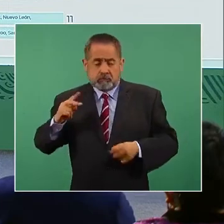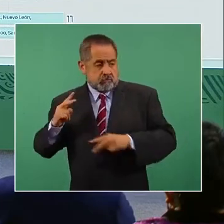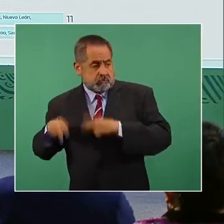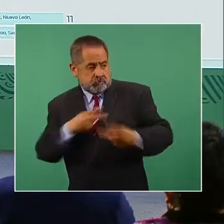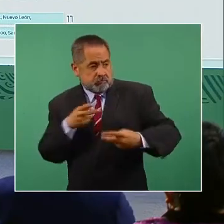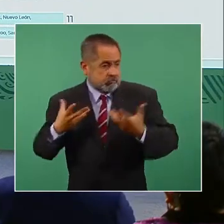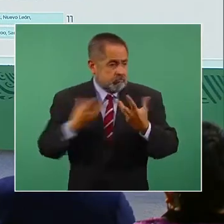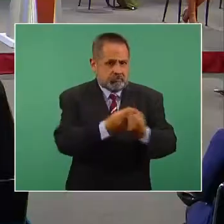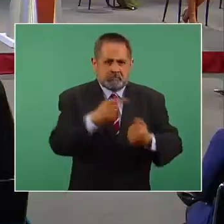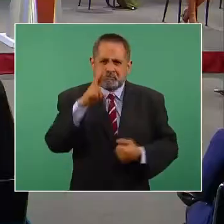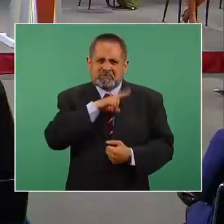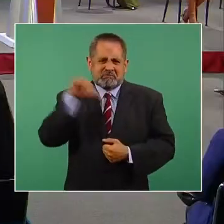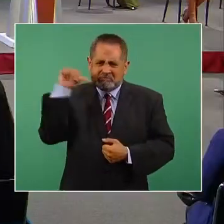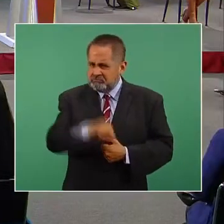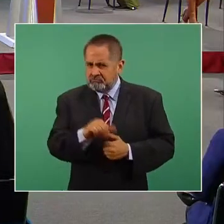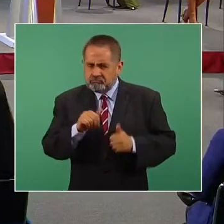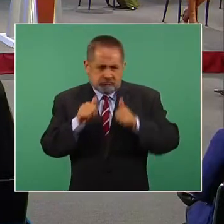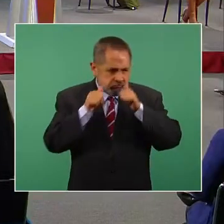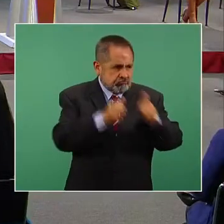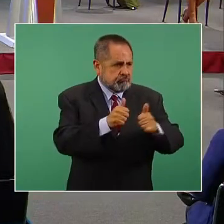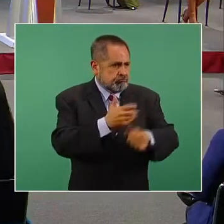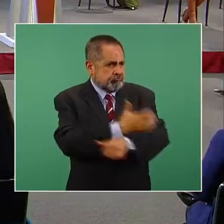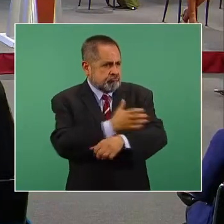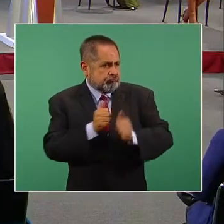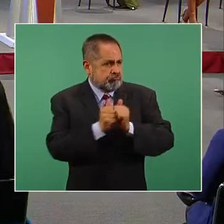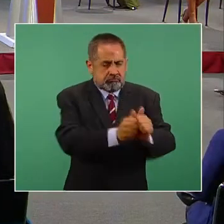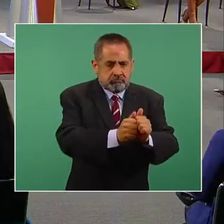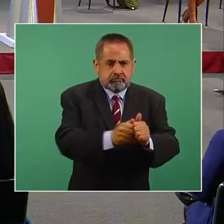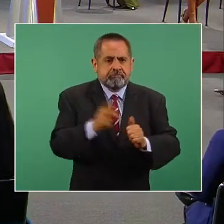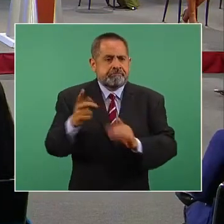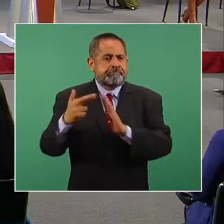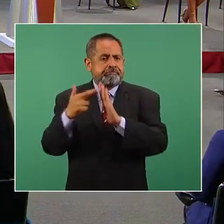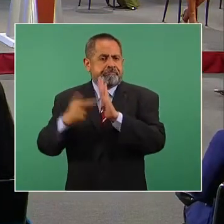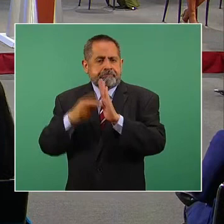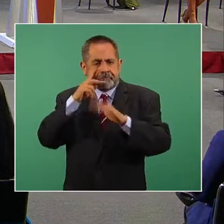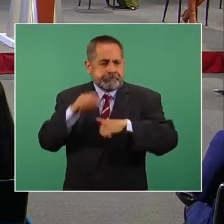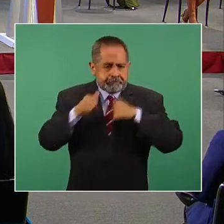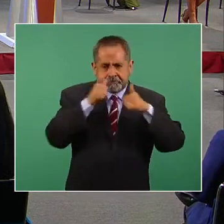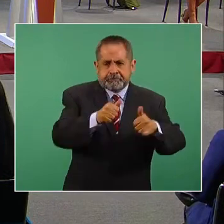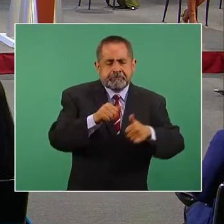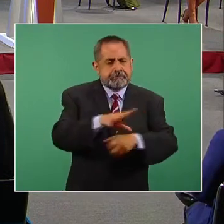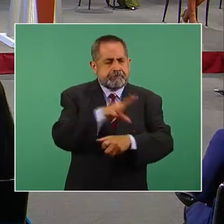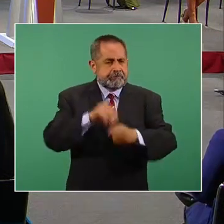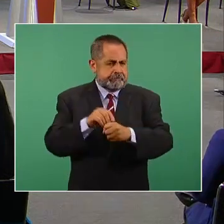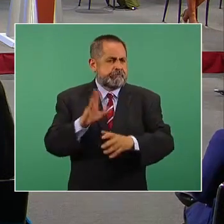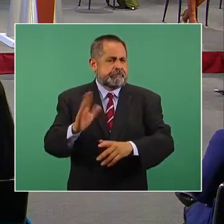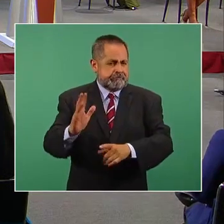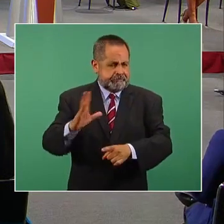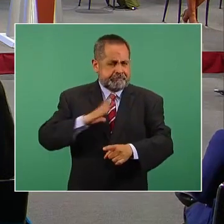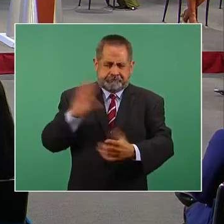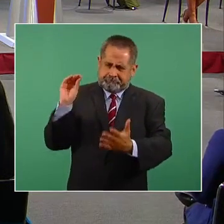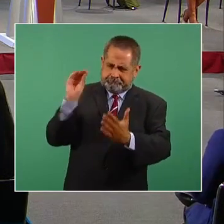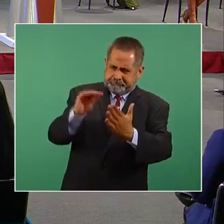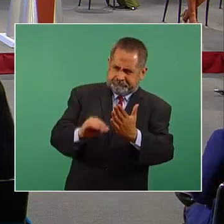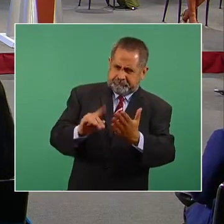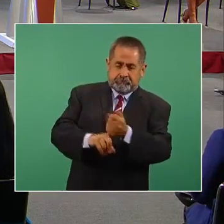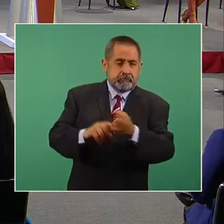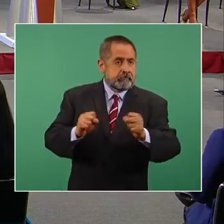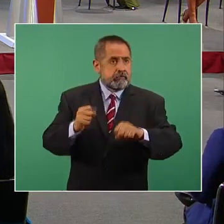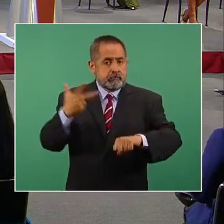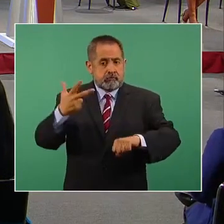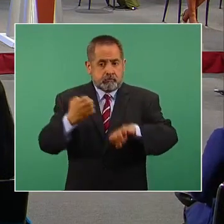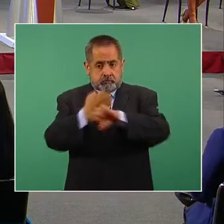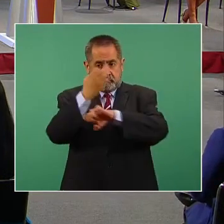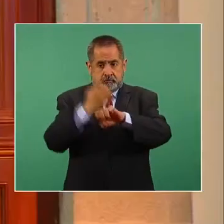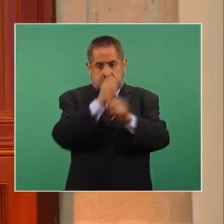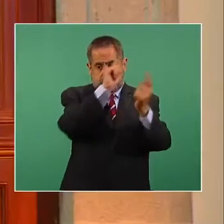manera adecuada. Estos protocolos de atención se han implementado, se están implementando en 8